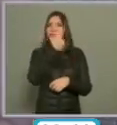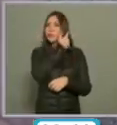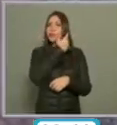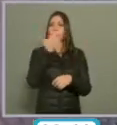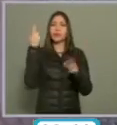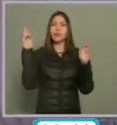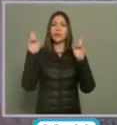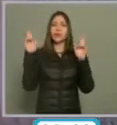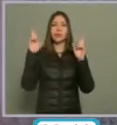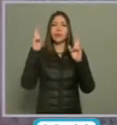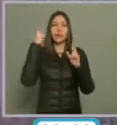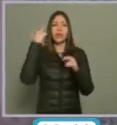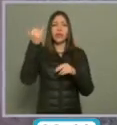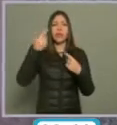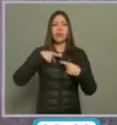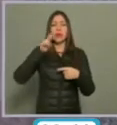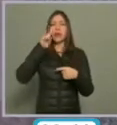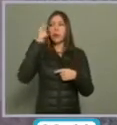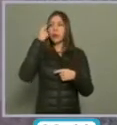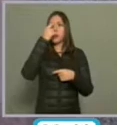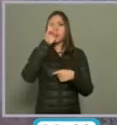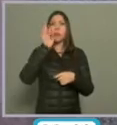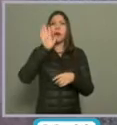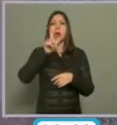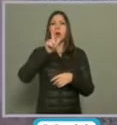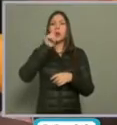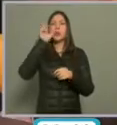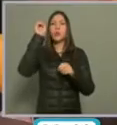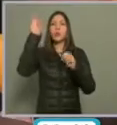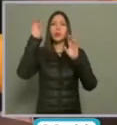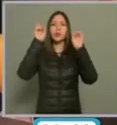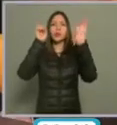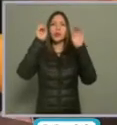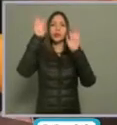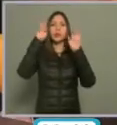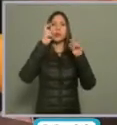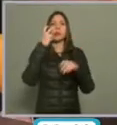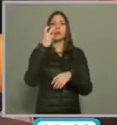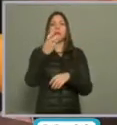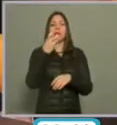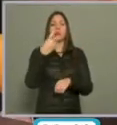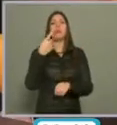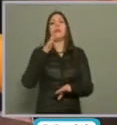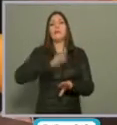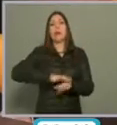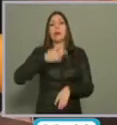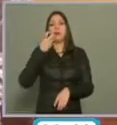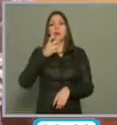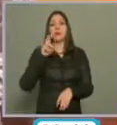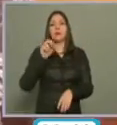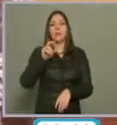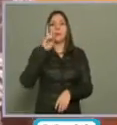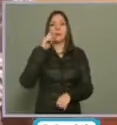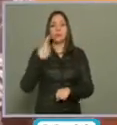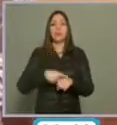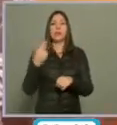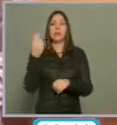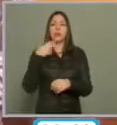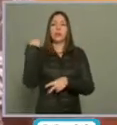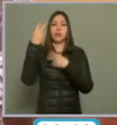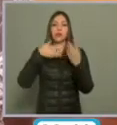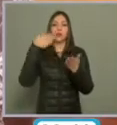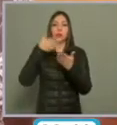como lucecitas así. ¿Y esos son entonces, síntomas ya manifiestos, ¿y ¿verdad? entonces cómo sería el diagnóstico? No, el diagnóstico es a través de una revisión médica